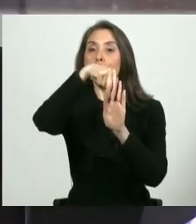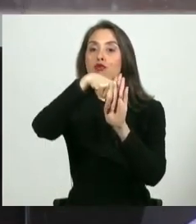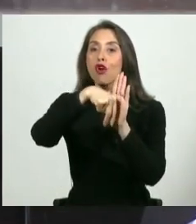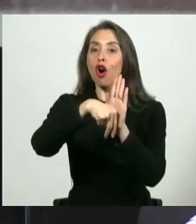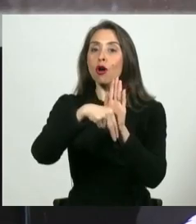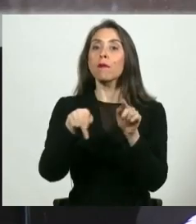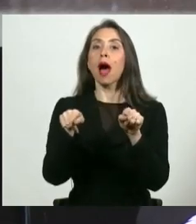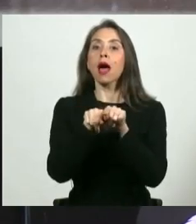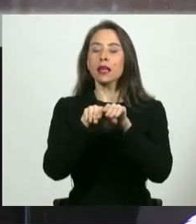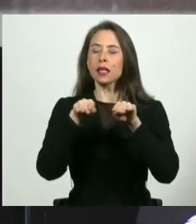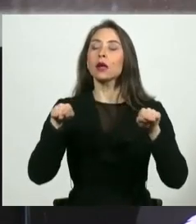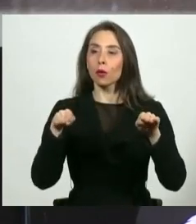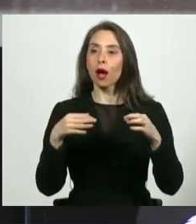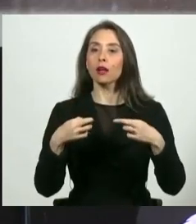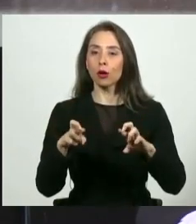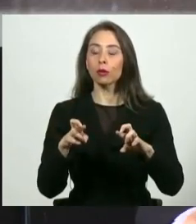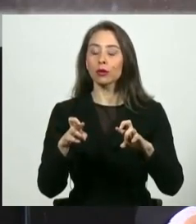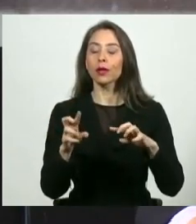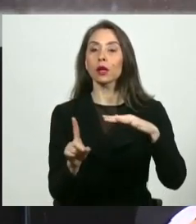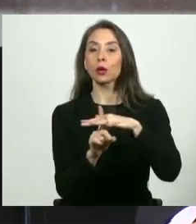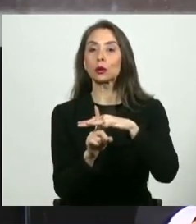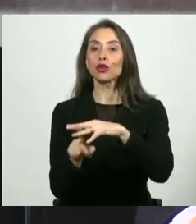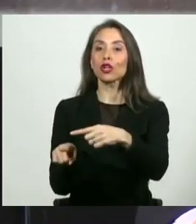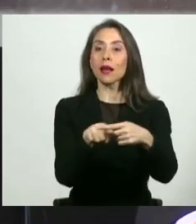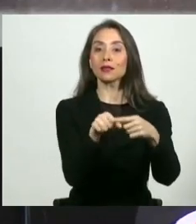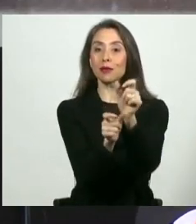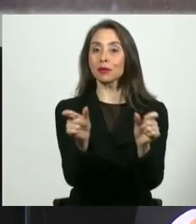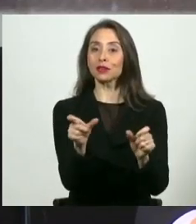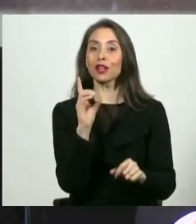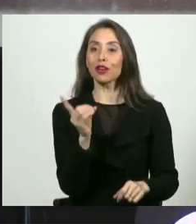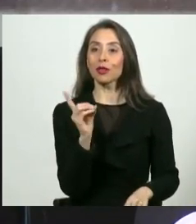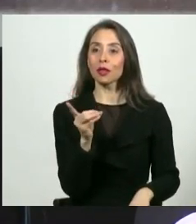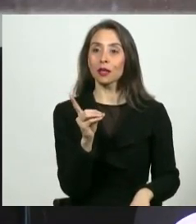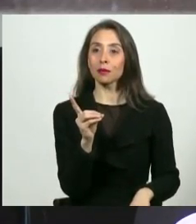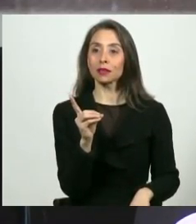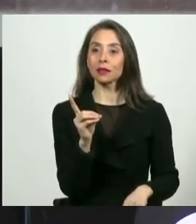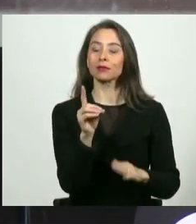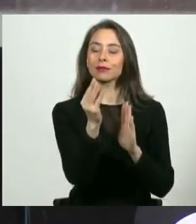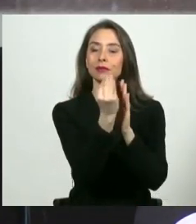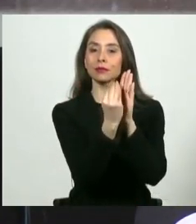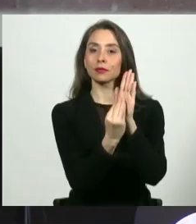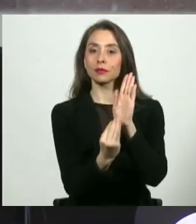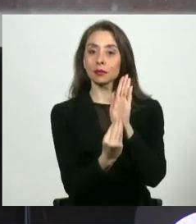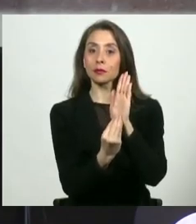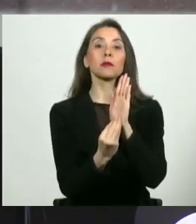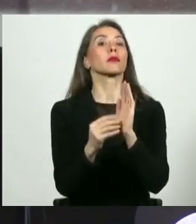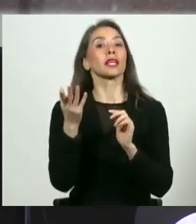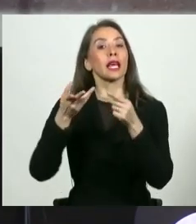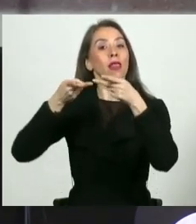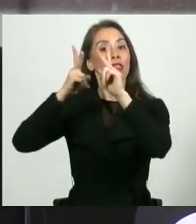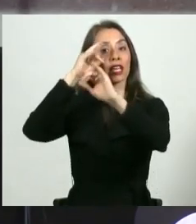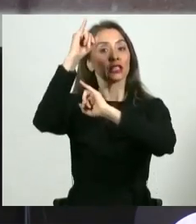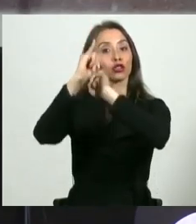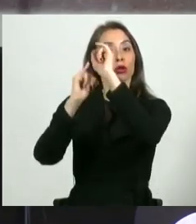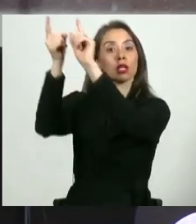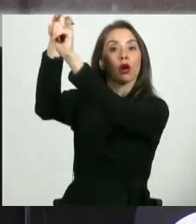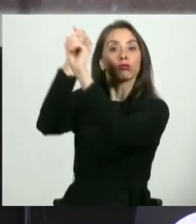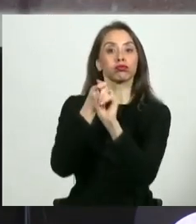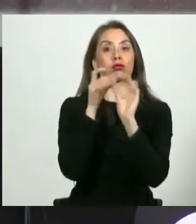sobre igualdad de oportunidades e inclusión social de personas con discapacidad, recogiendo principios y estándares del derecho